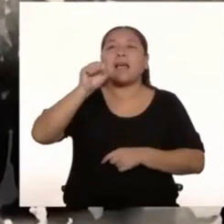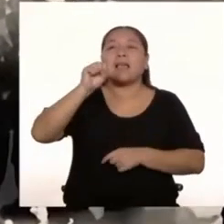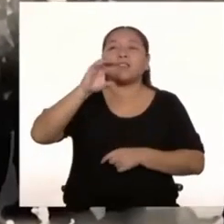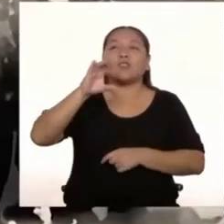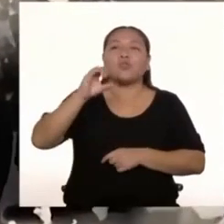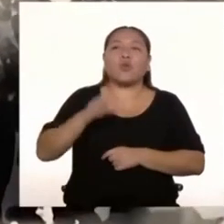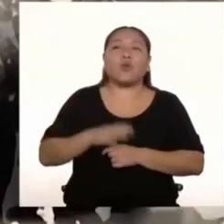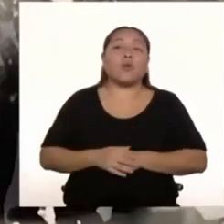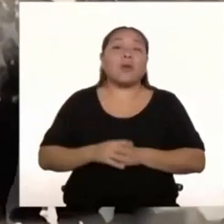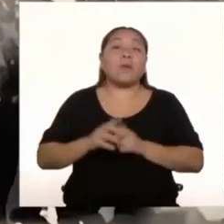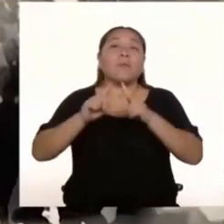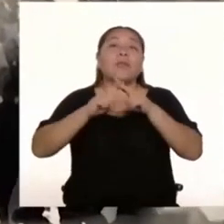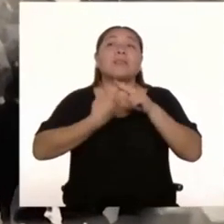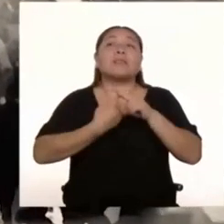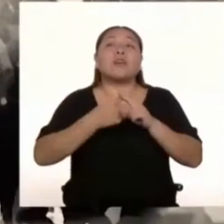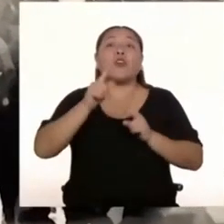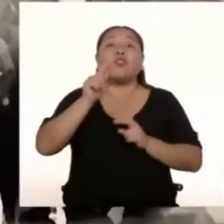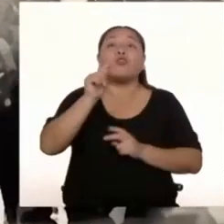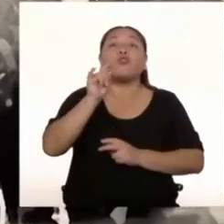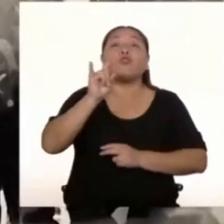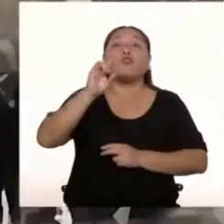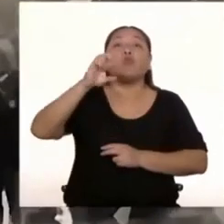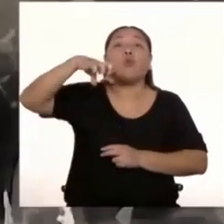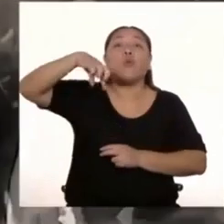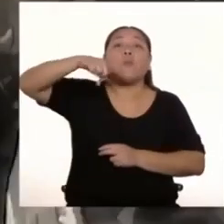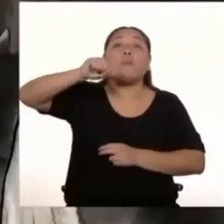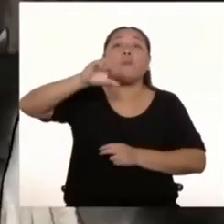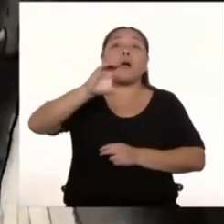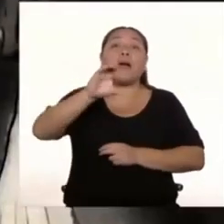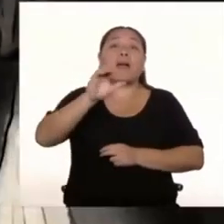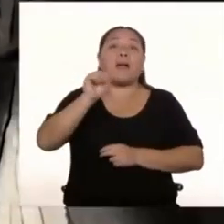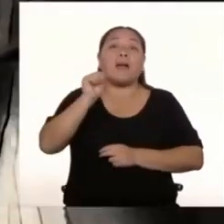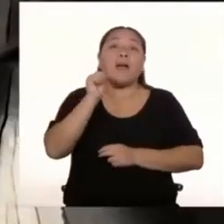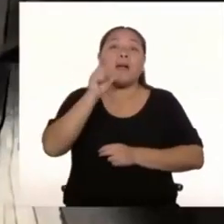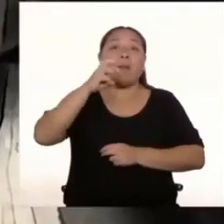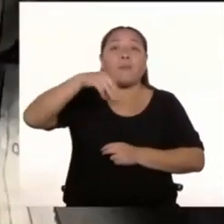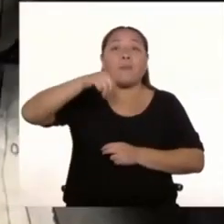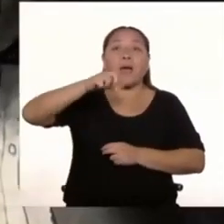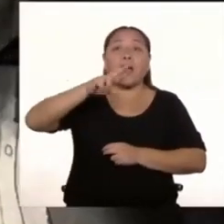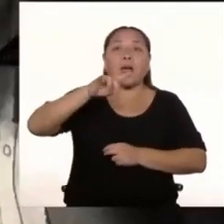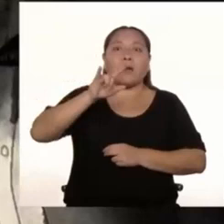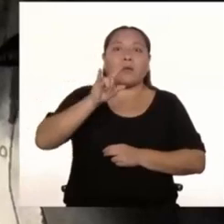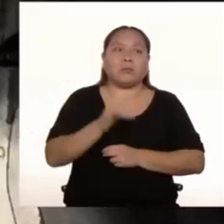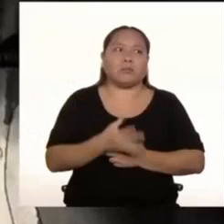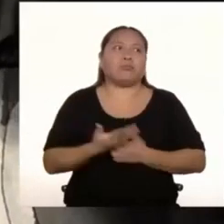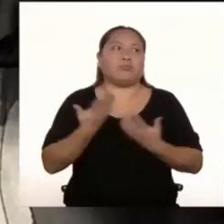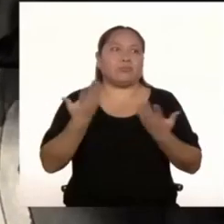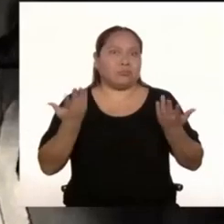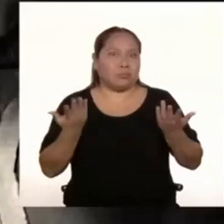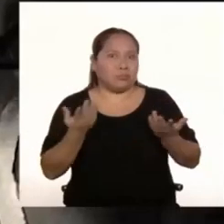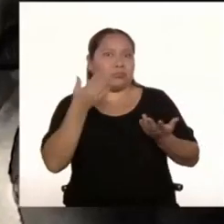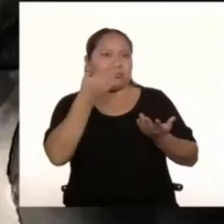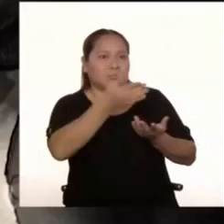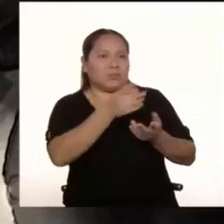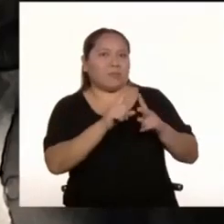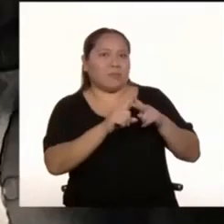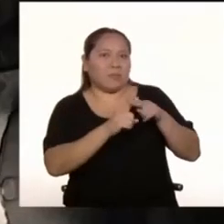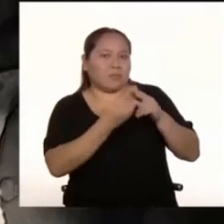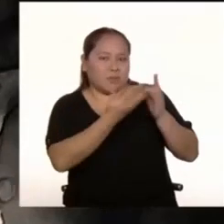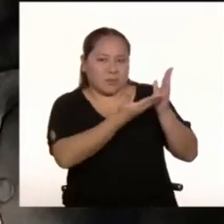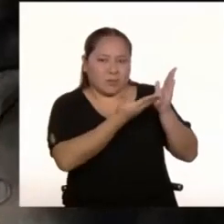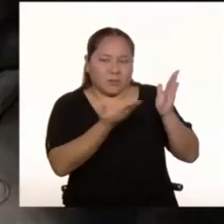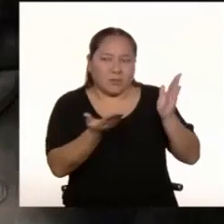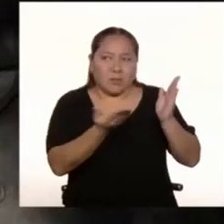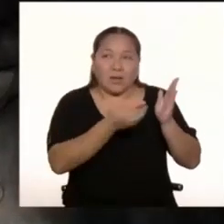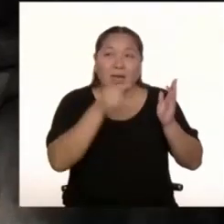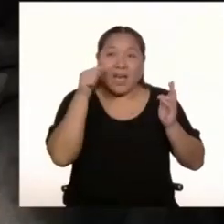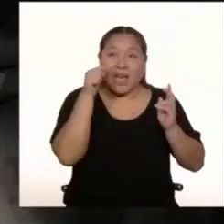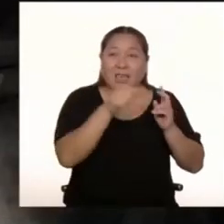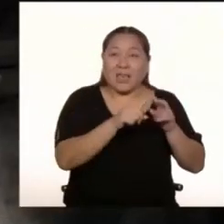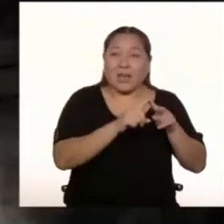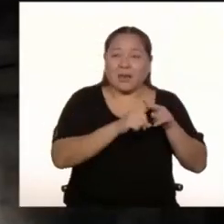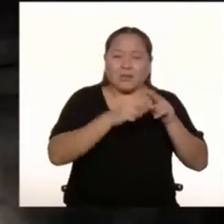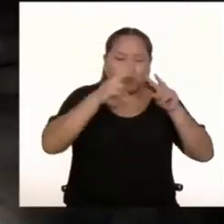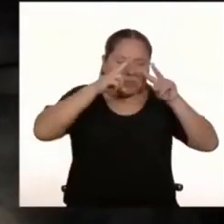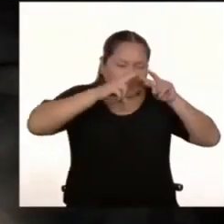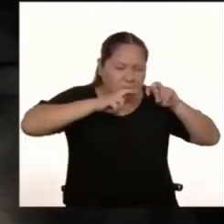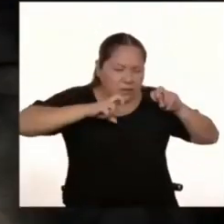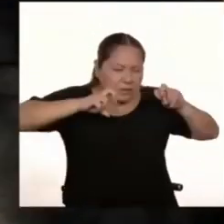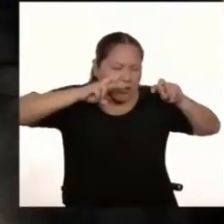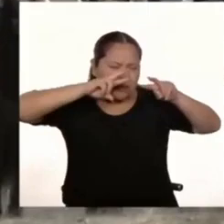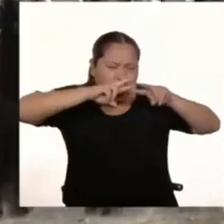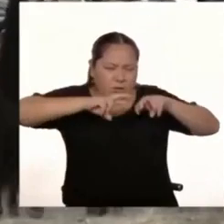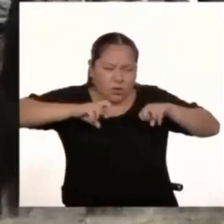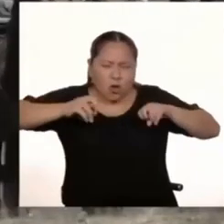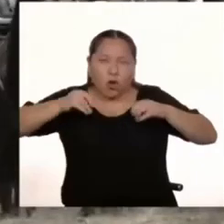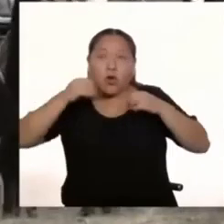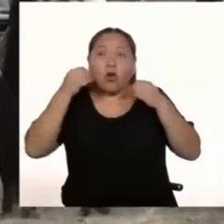arco histórico, ¿no? Que tenemos tenemos el gran privilegio de tener. Entonces, digamos, comenzar a explorar eso, ¿no? Cómo